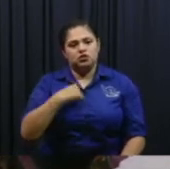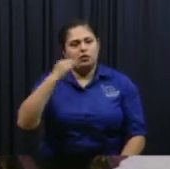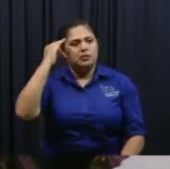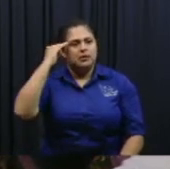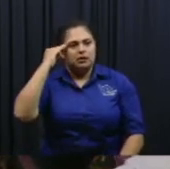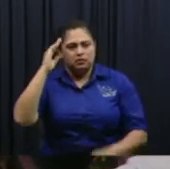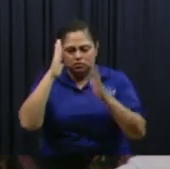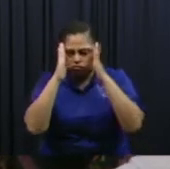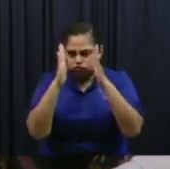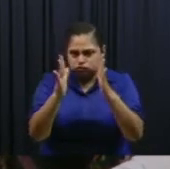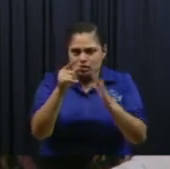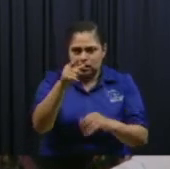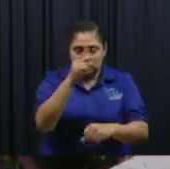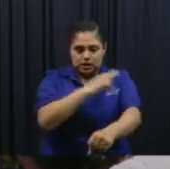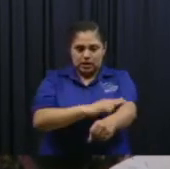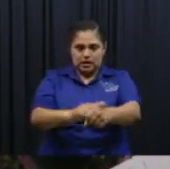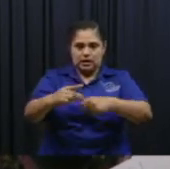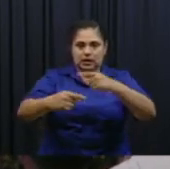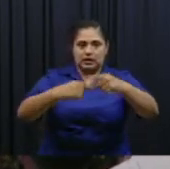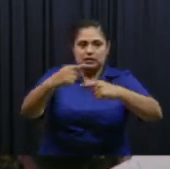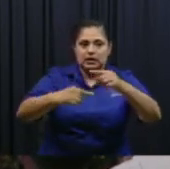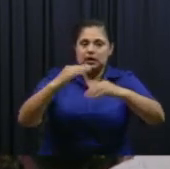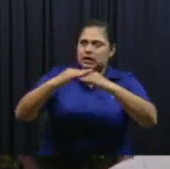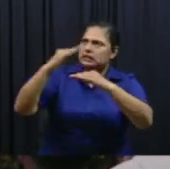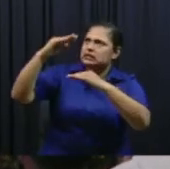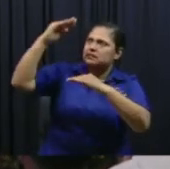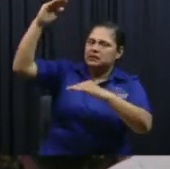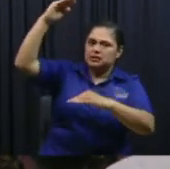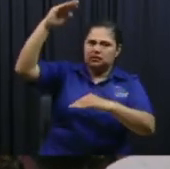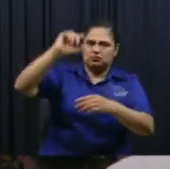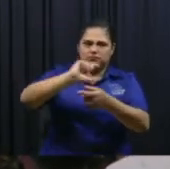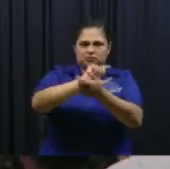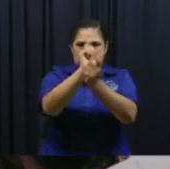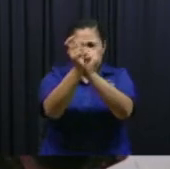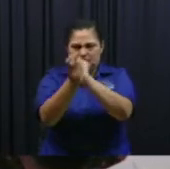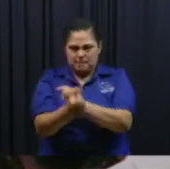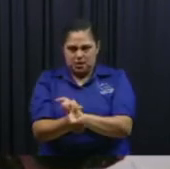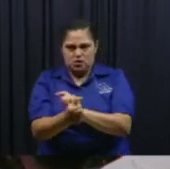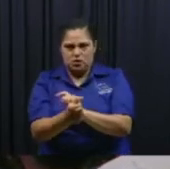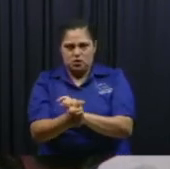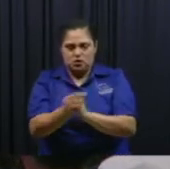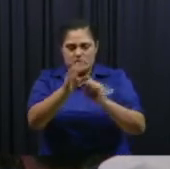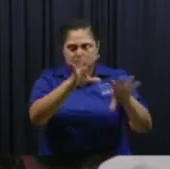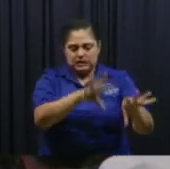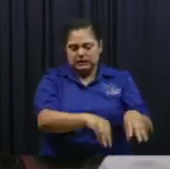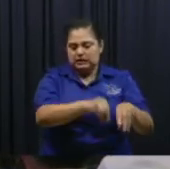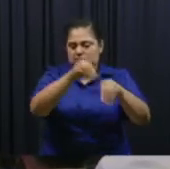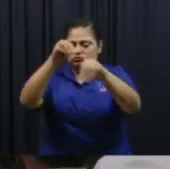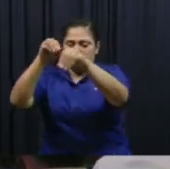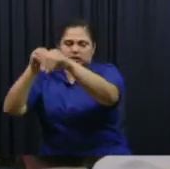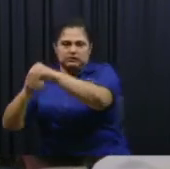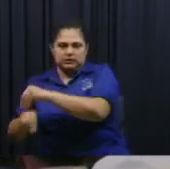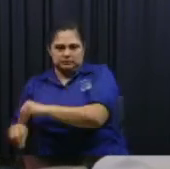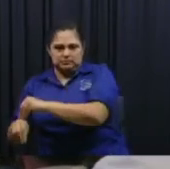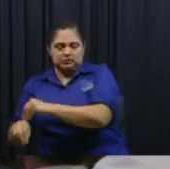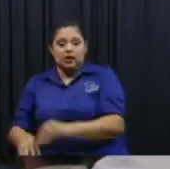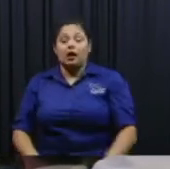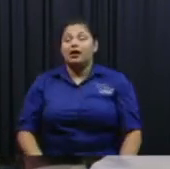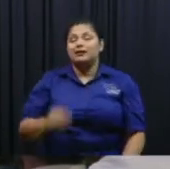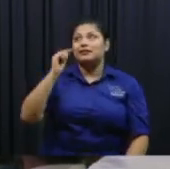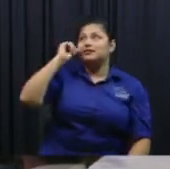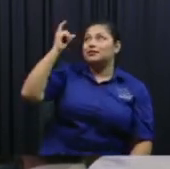en en esto de la herencia del crecimiento de la transición de la transformación y Señor yo sé que vienes